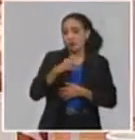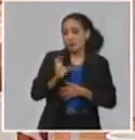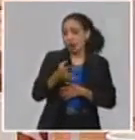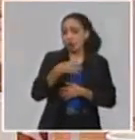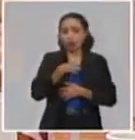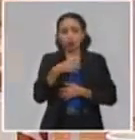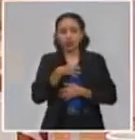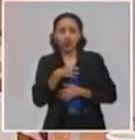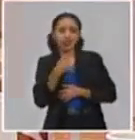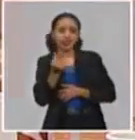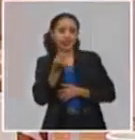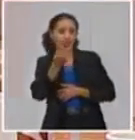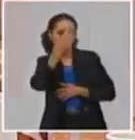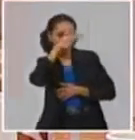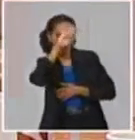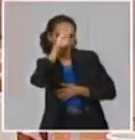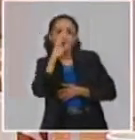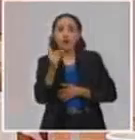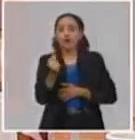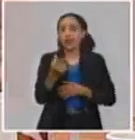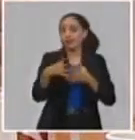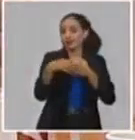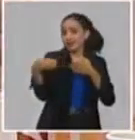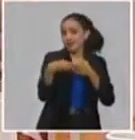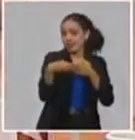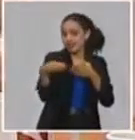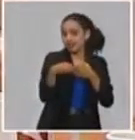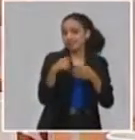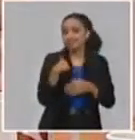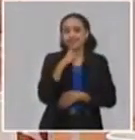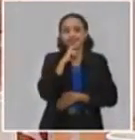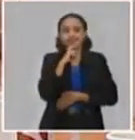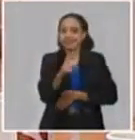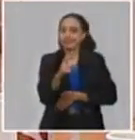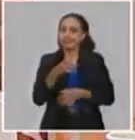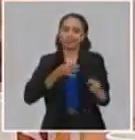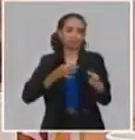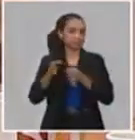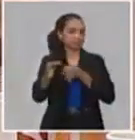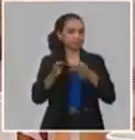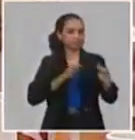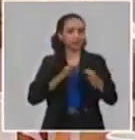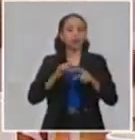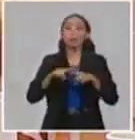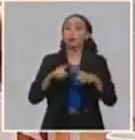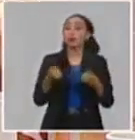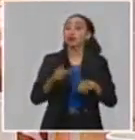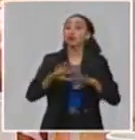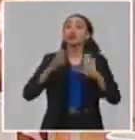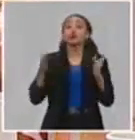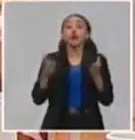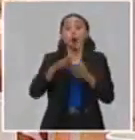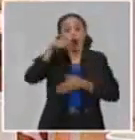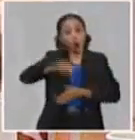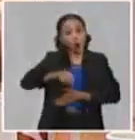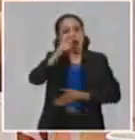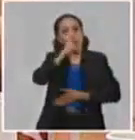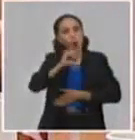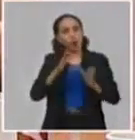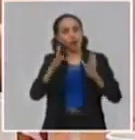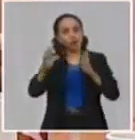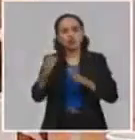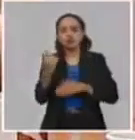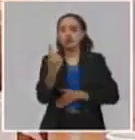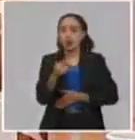como en moneda convertible, pues va a ser muy difícil que esto funcione. Por eso todo esto lo estamos organizando, no solo